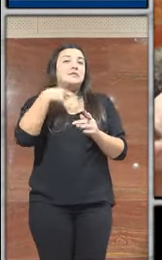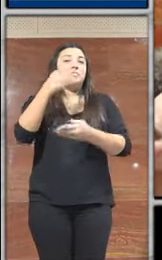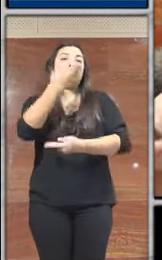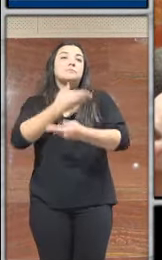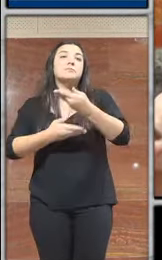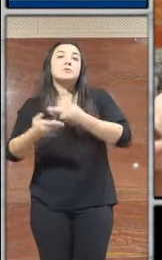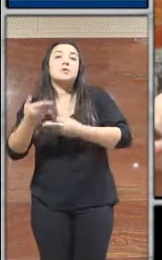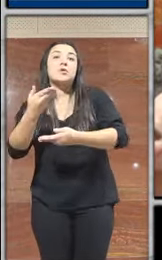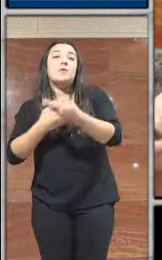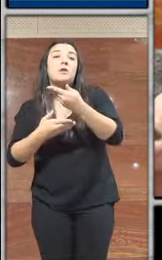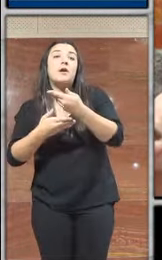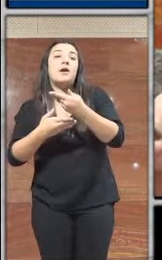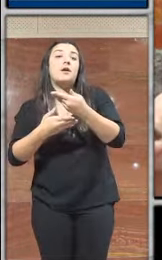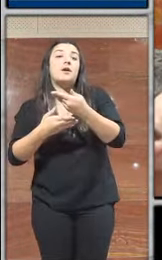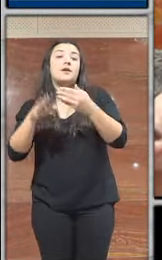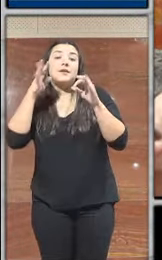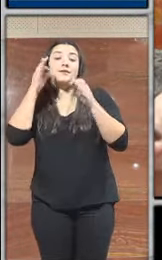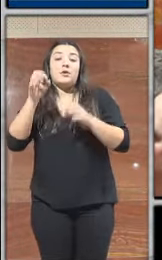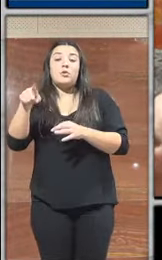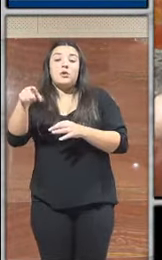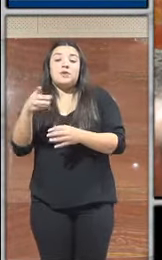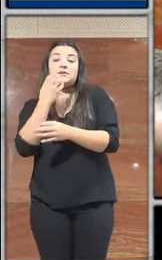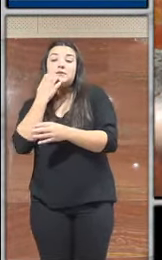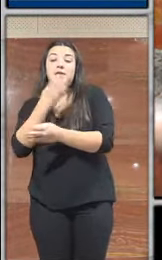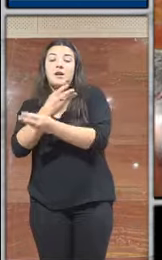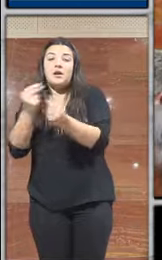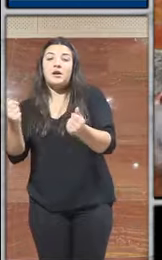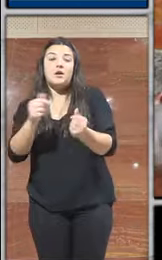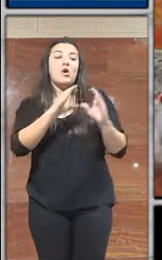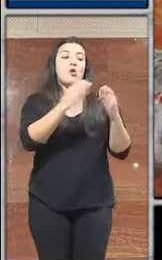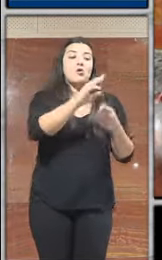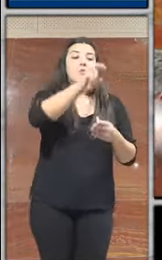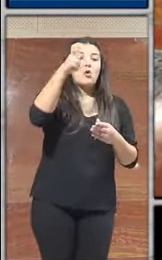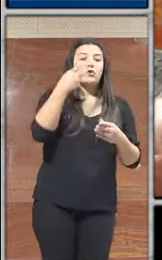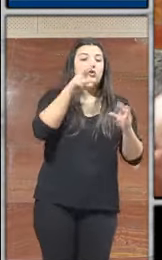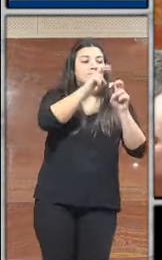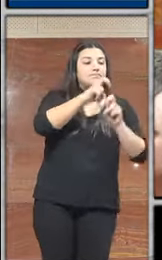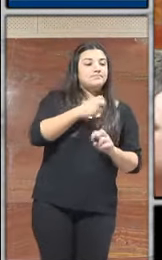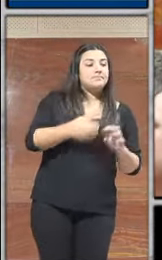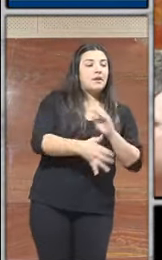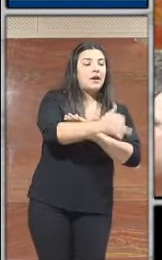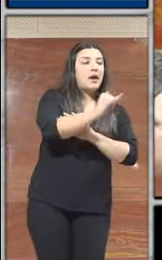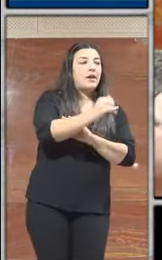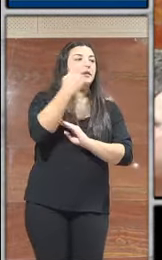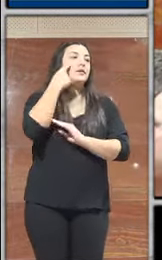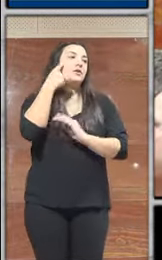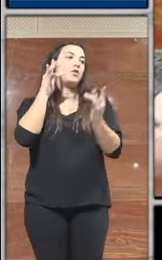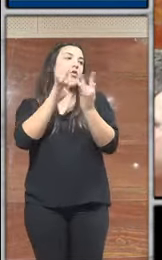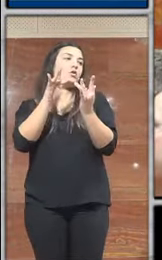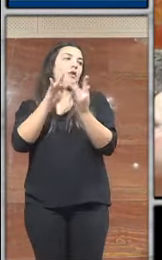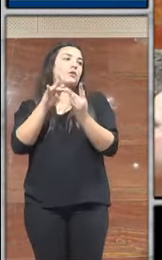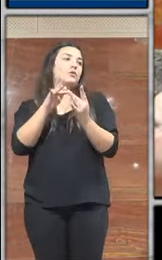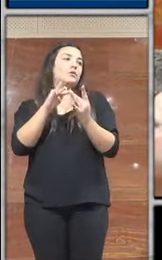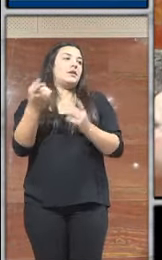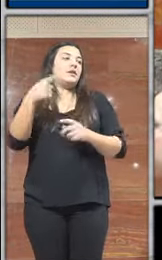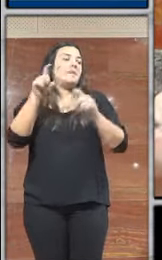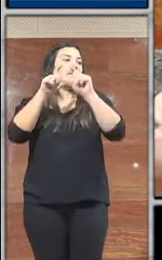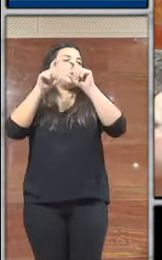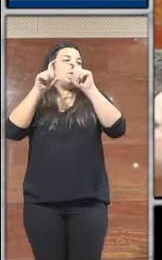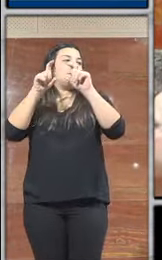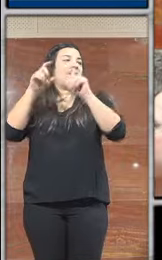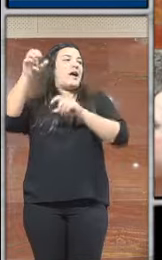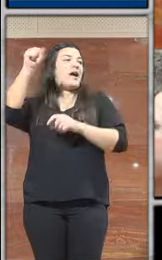haber otro de investigación entonces yo lo voy a retomar y luego creo que otro sociopotencial se podía mirar a ver si podía